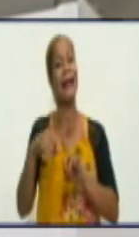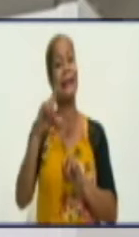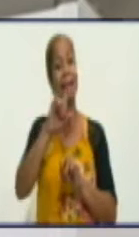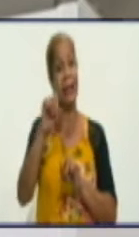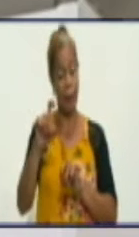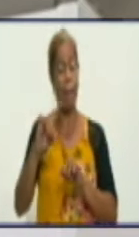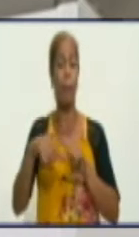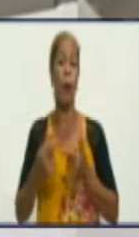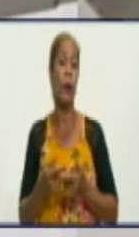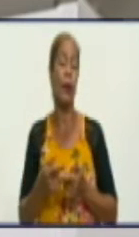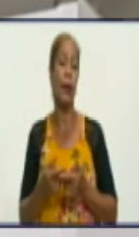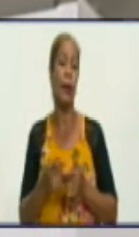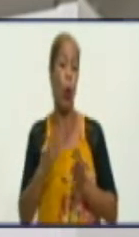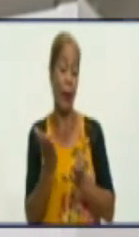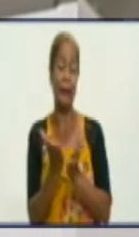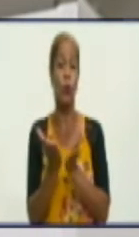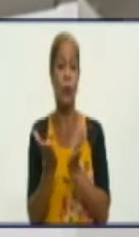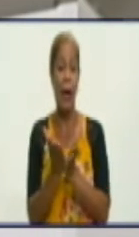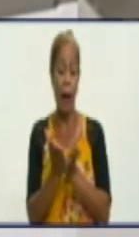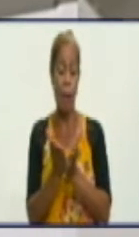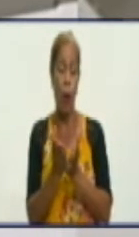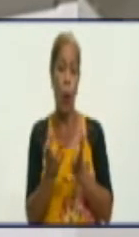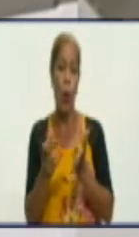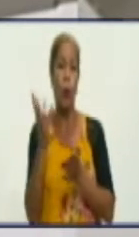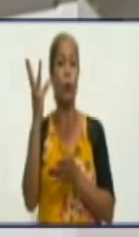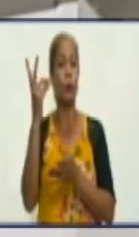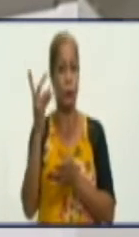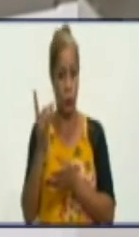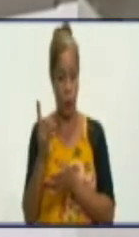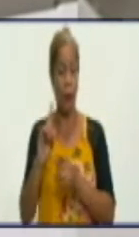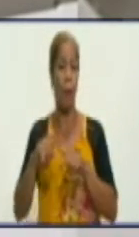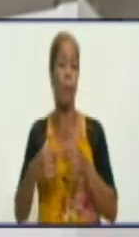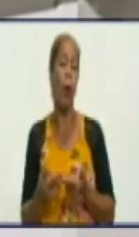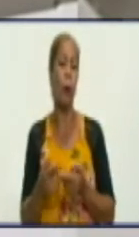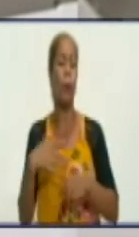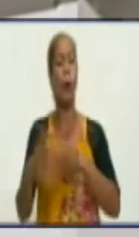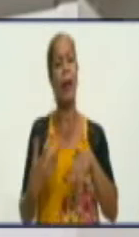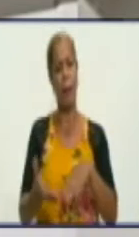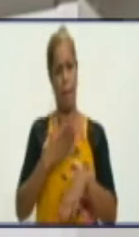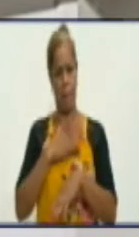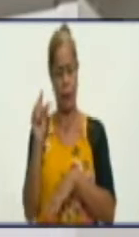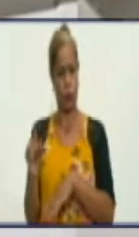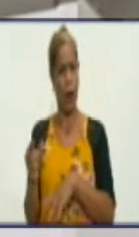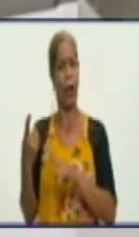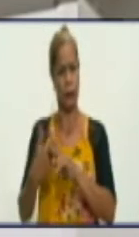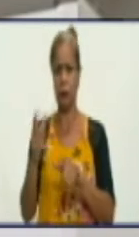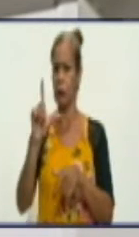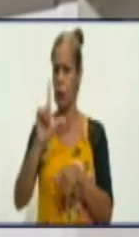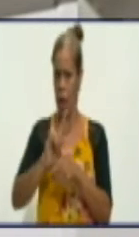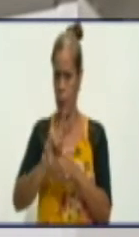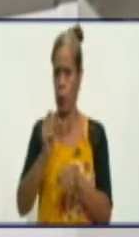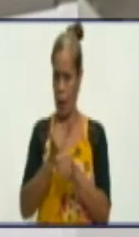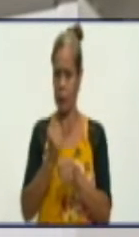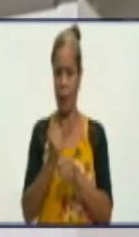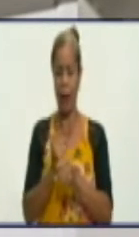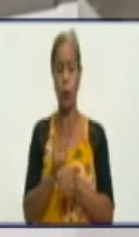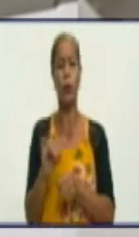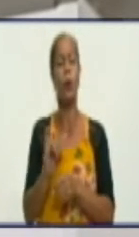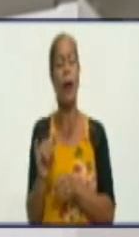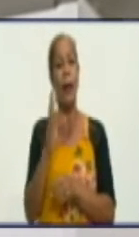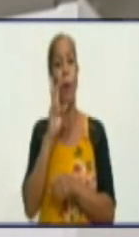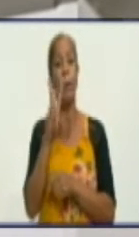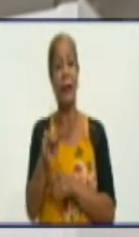las estadísticas a profundidad, como es el caso mío, por cuestiones personales y laborales también, hemos visto que en los últimos